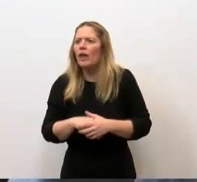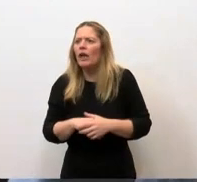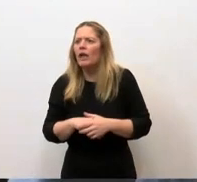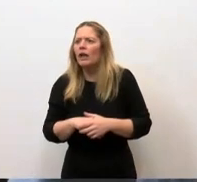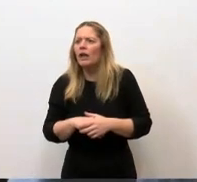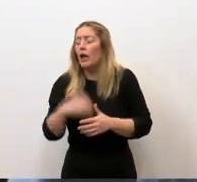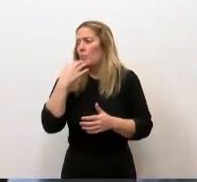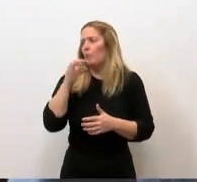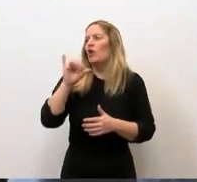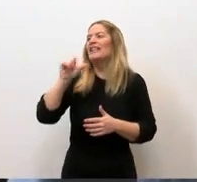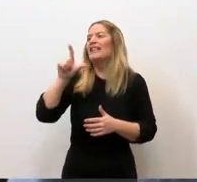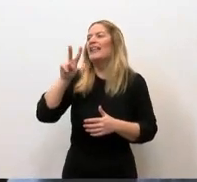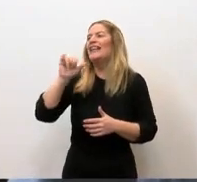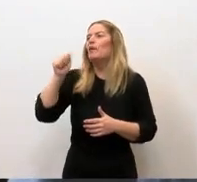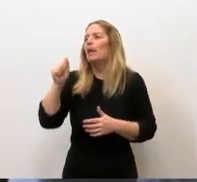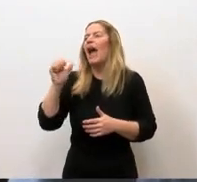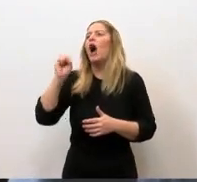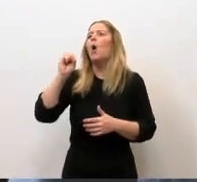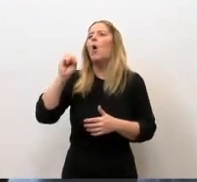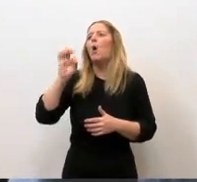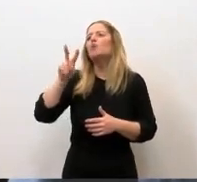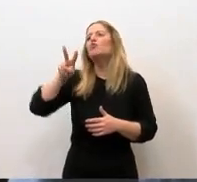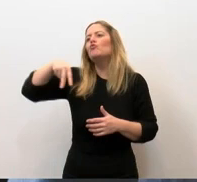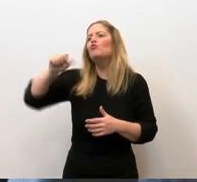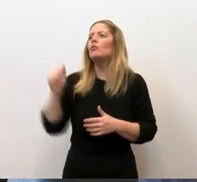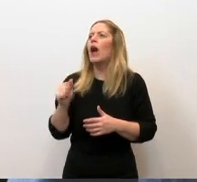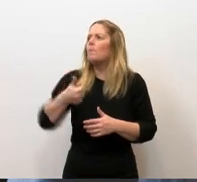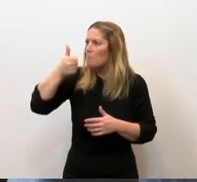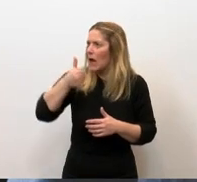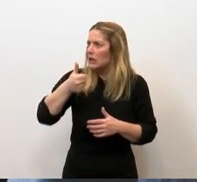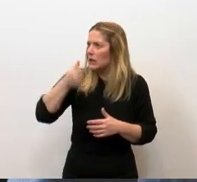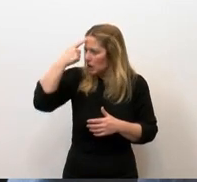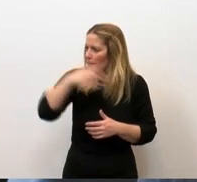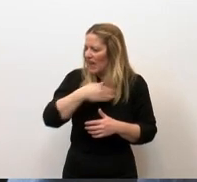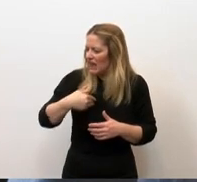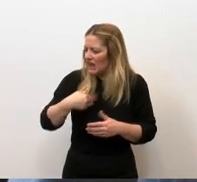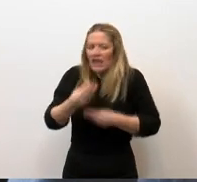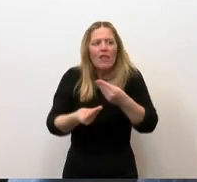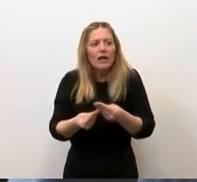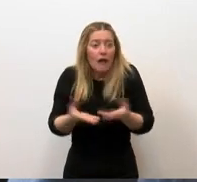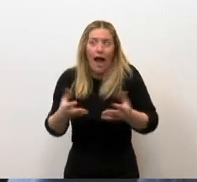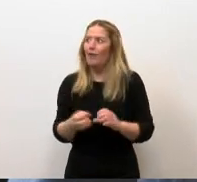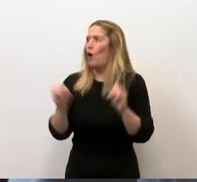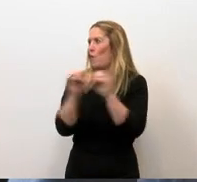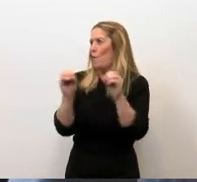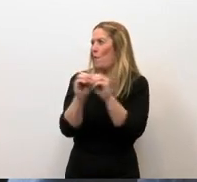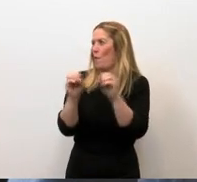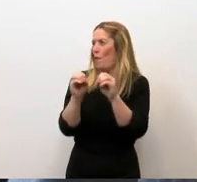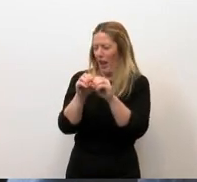sobre Silvia Osuna, ¿qué vais a hacer? Bueno, vamos a preguntarle a Google, ¿no? Porque Google sabe. Google te lleva